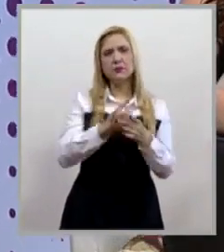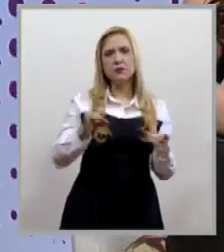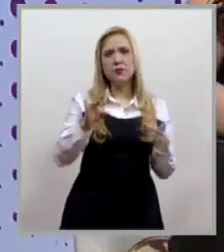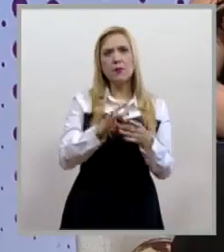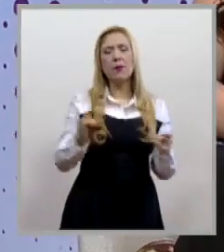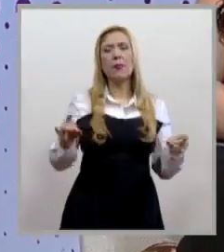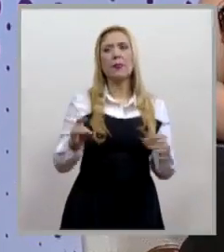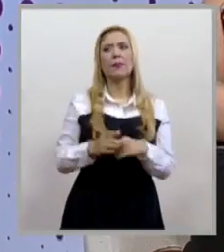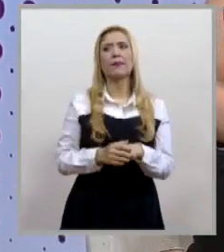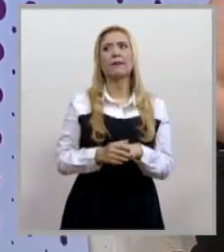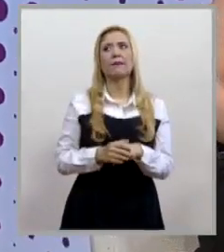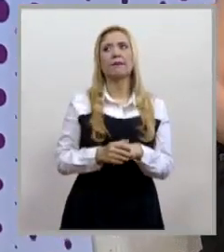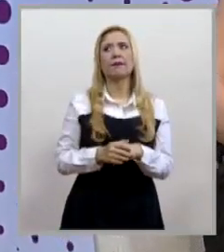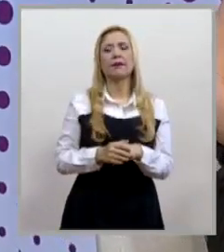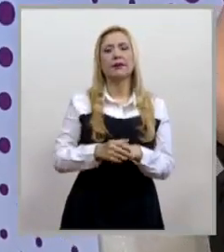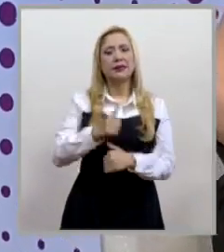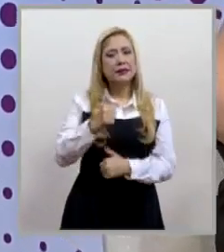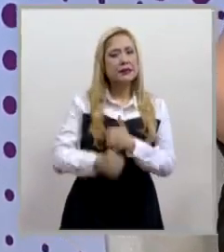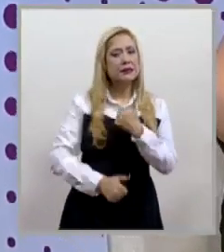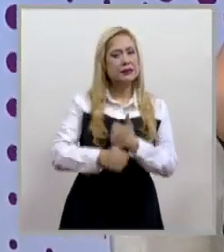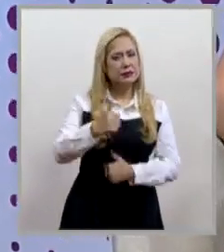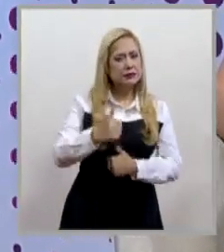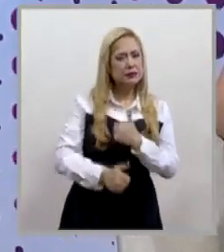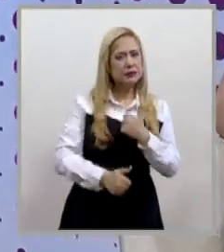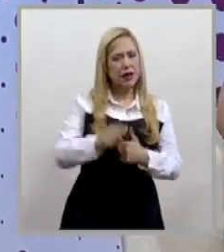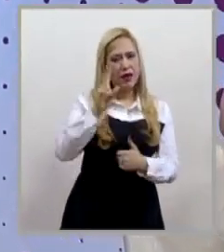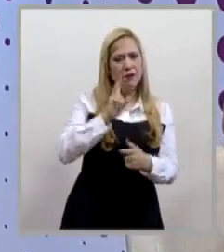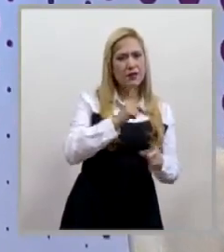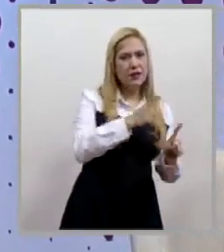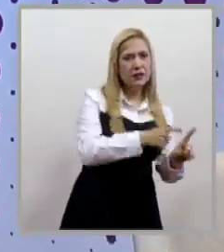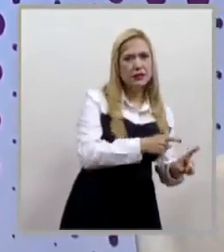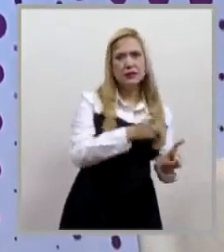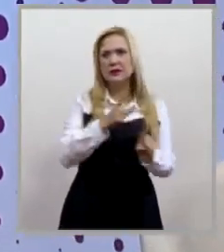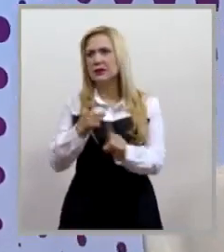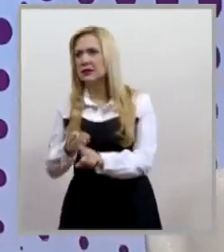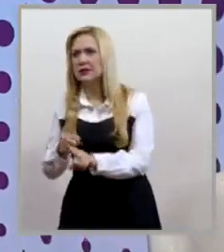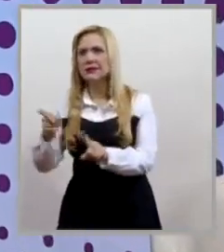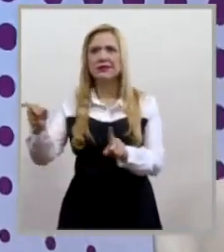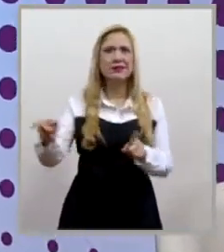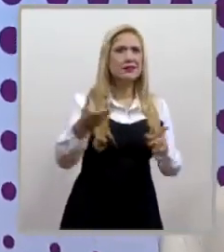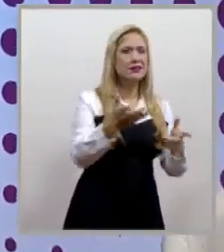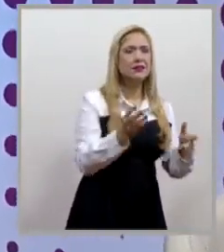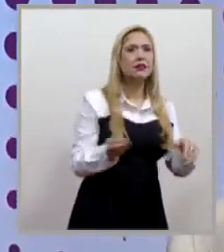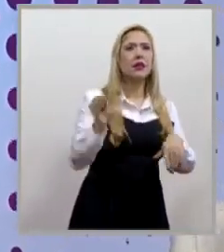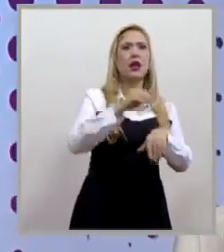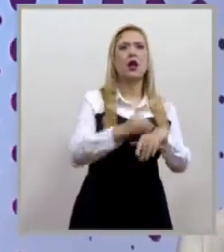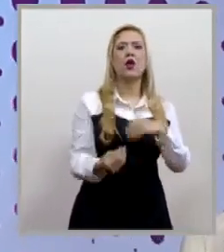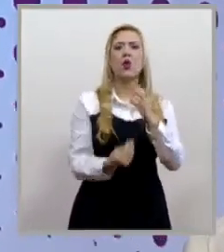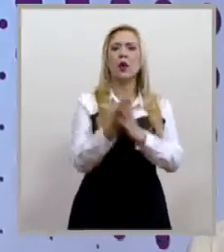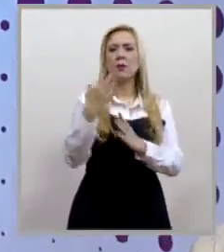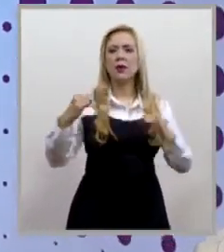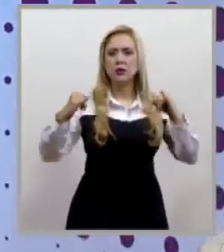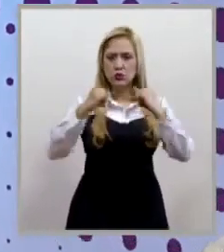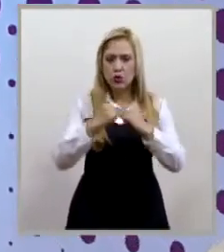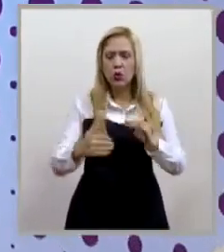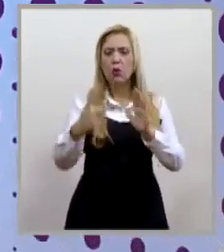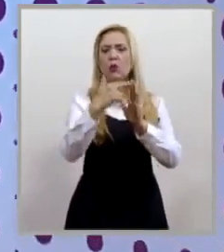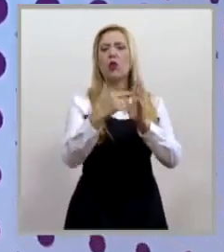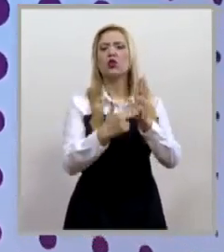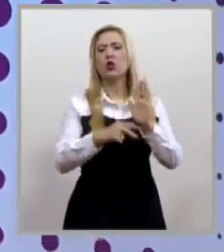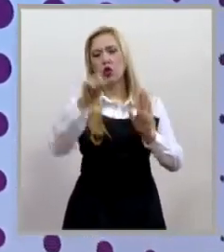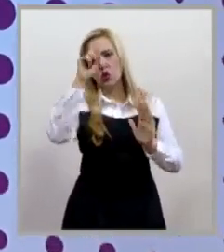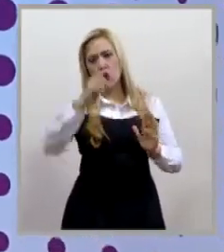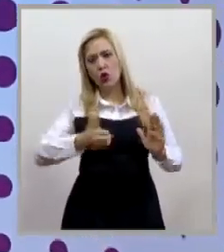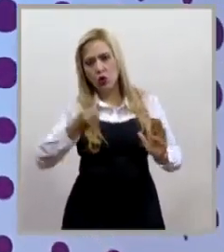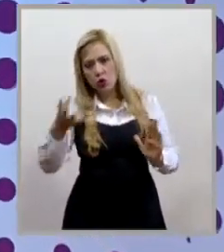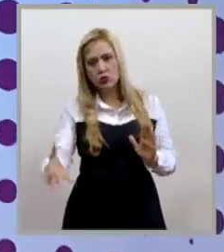se ha intentado por distintas vías crear instituciones, crear protocolos, crear